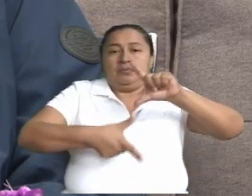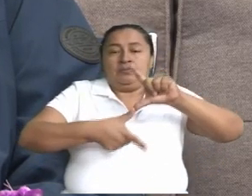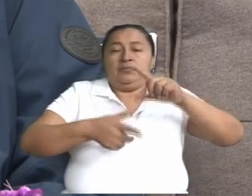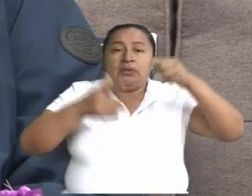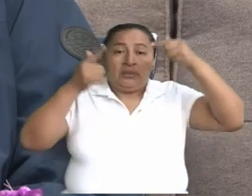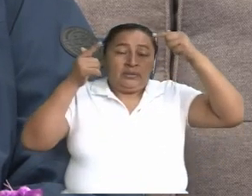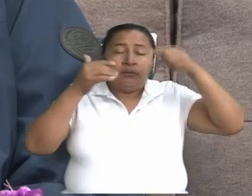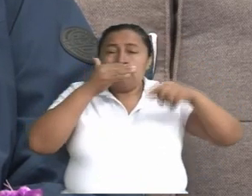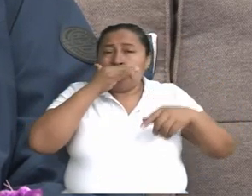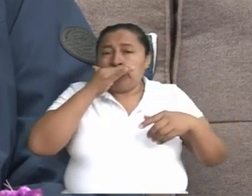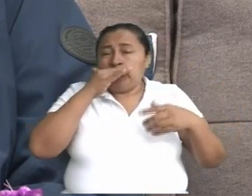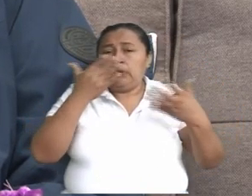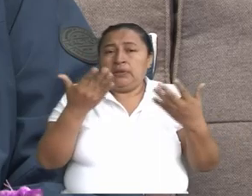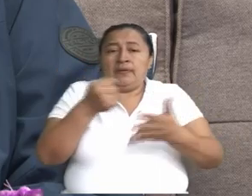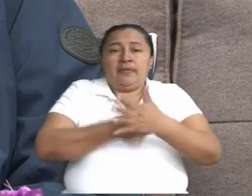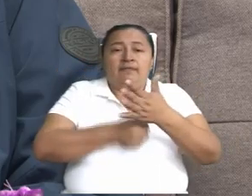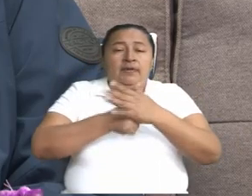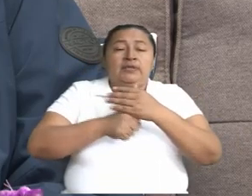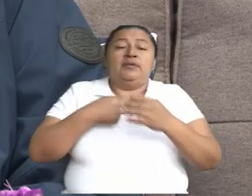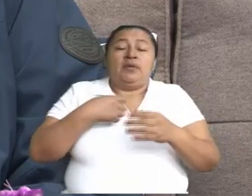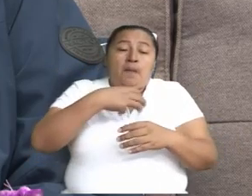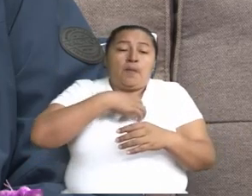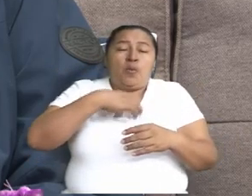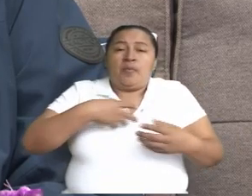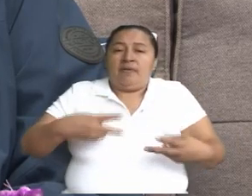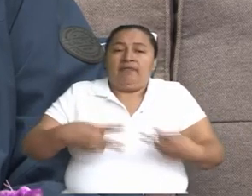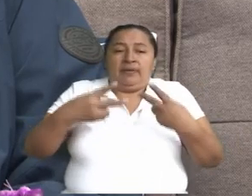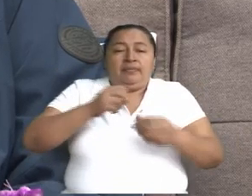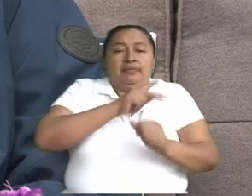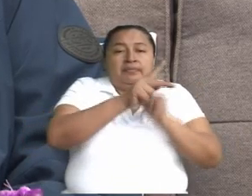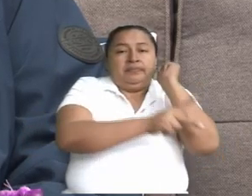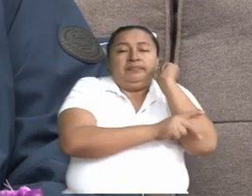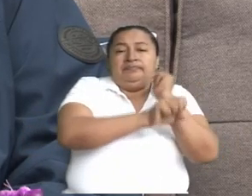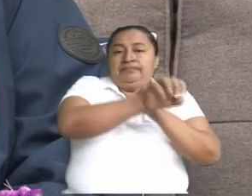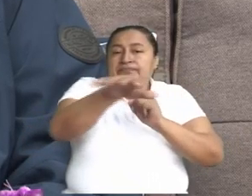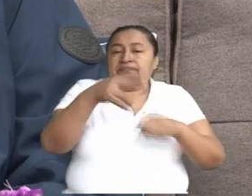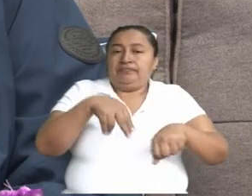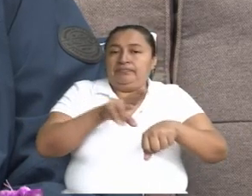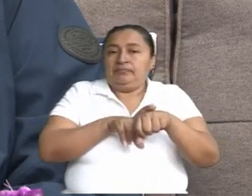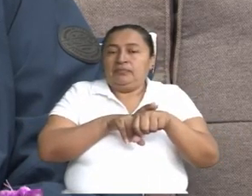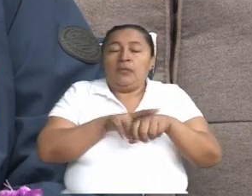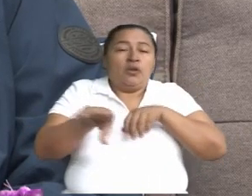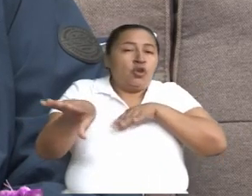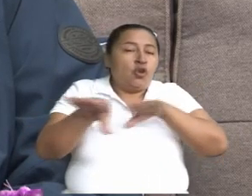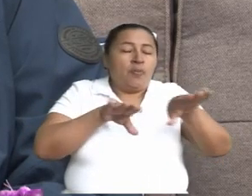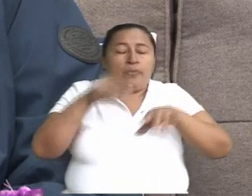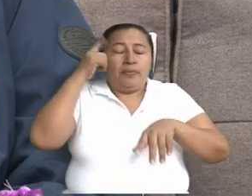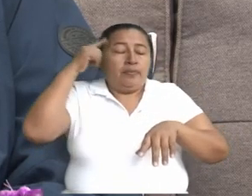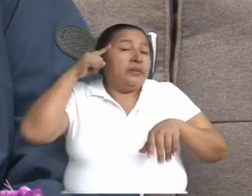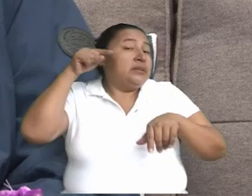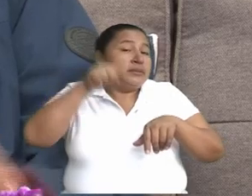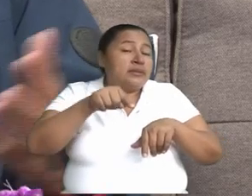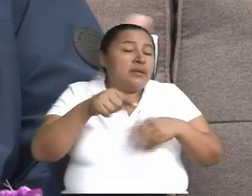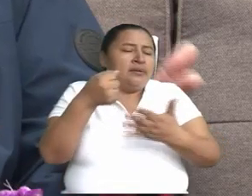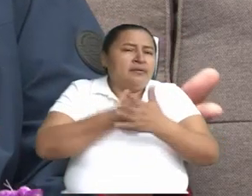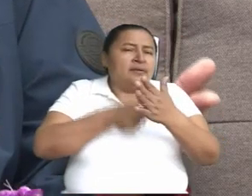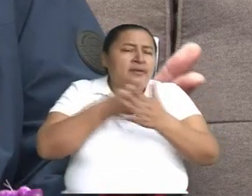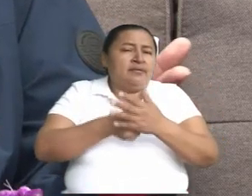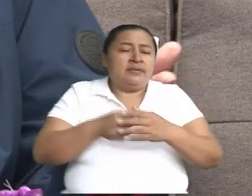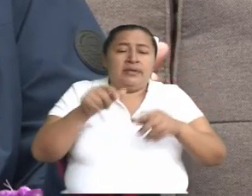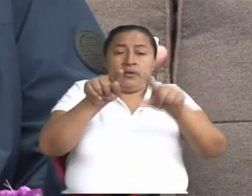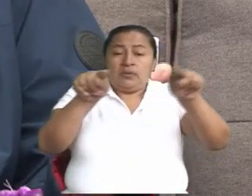Sandinista es defensa de la soberanía nacional. Y no podés pensar en la defensa de la soberanía nacional si